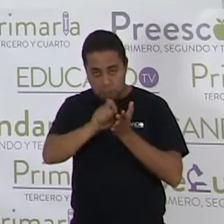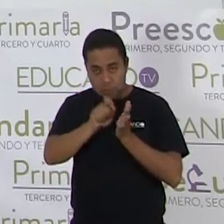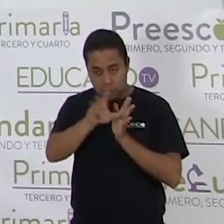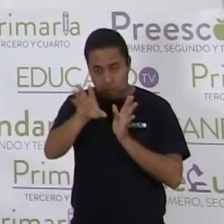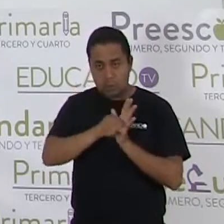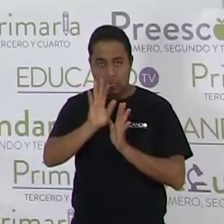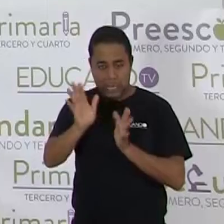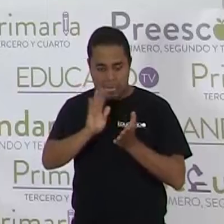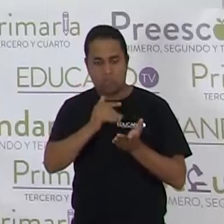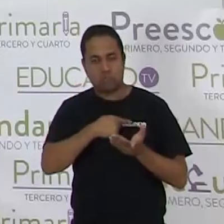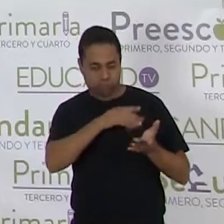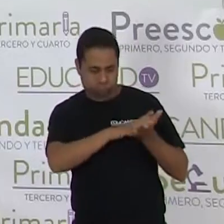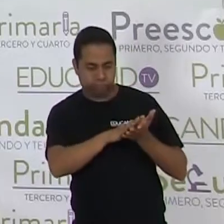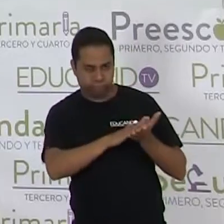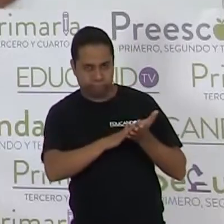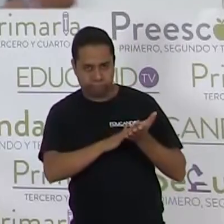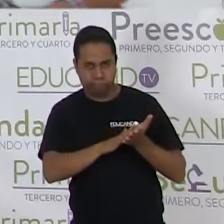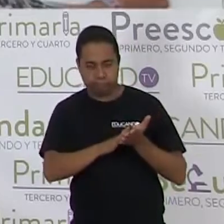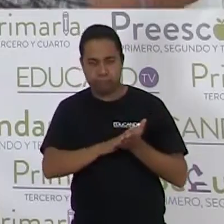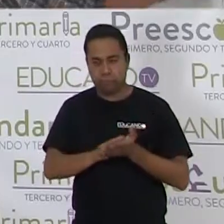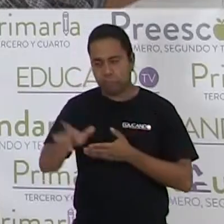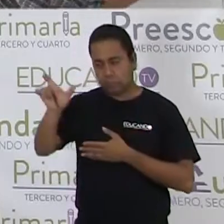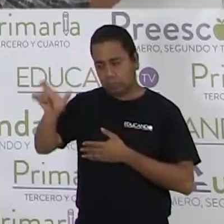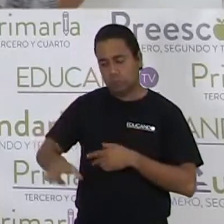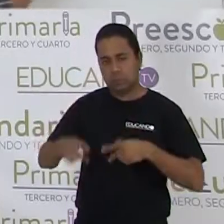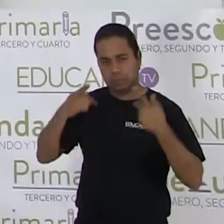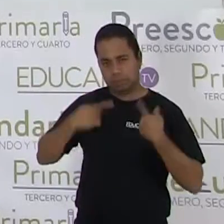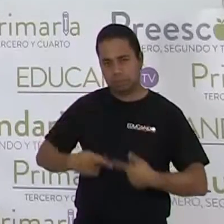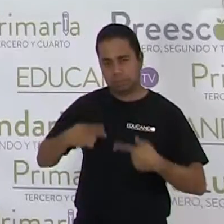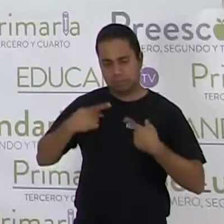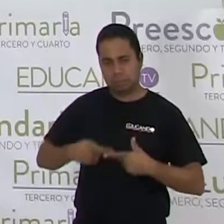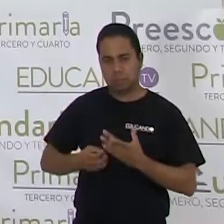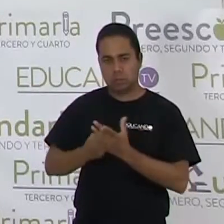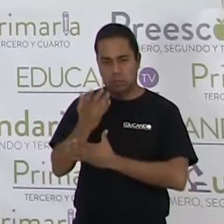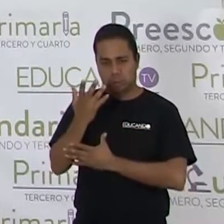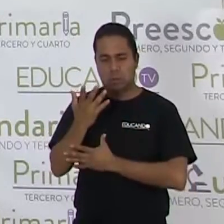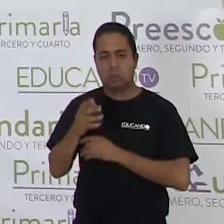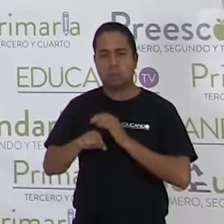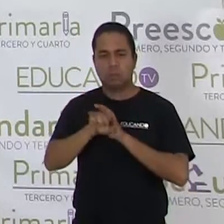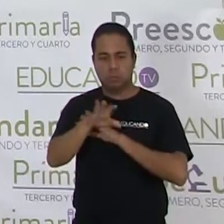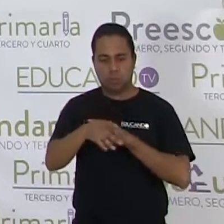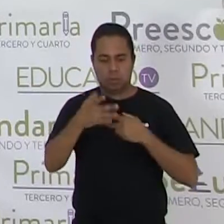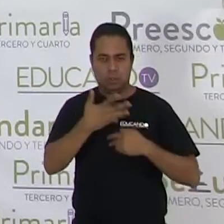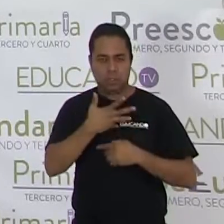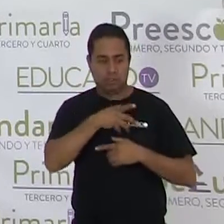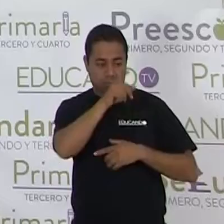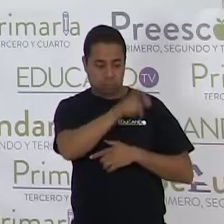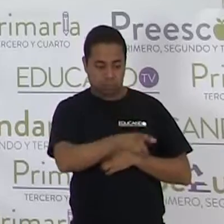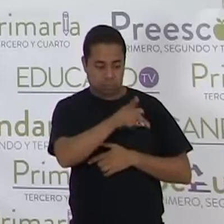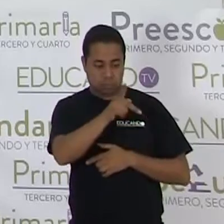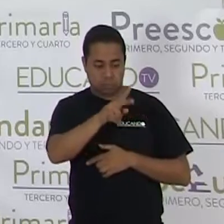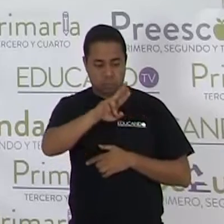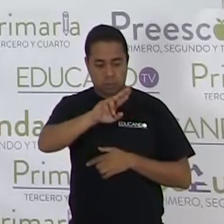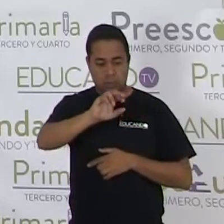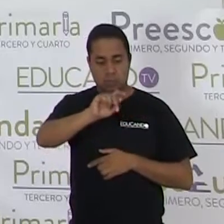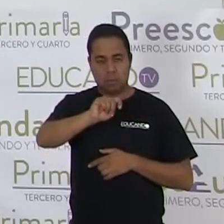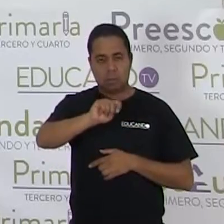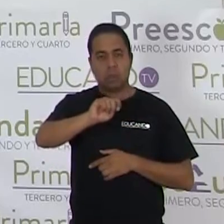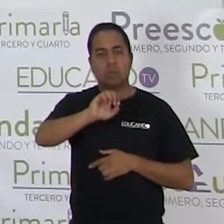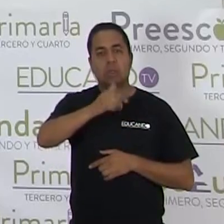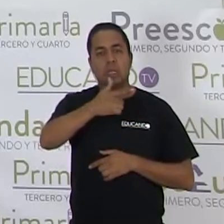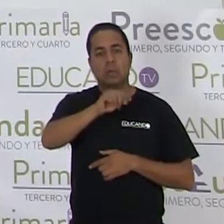borrar. Vamos a tener, ya cuando tenemos los protagonistas, surgen